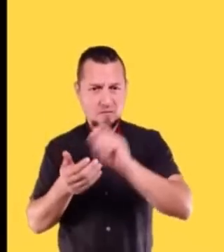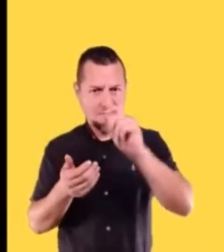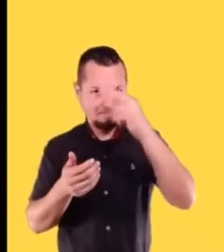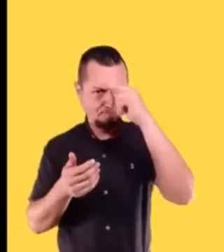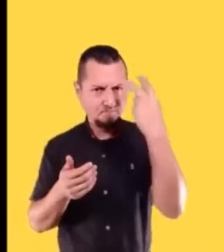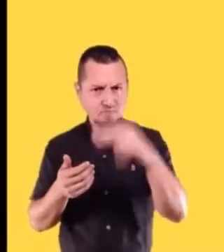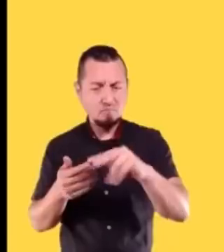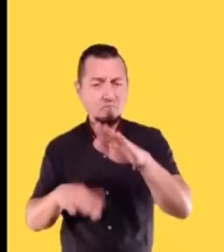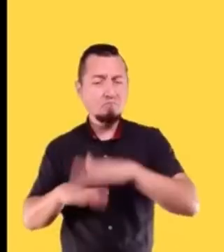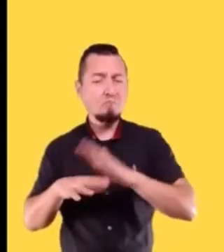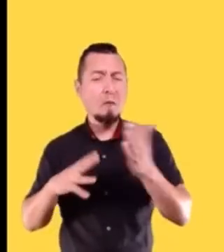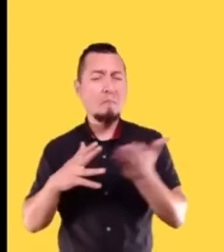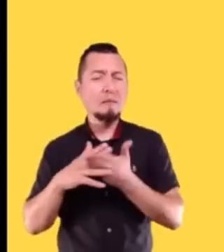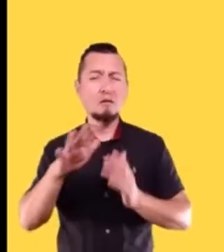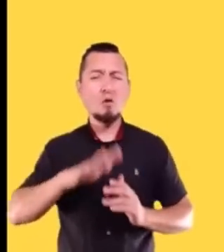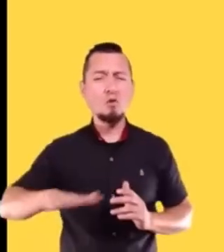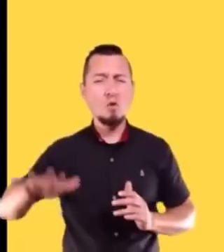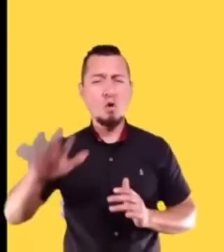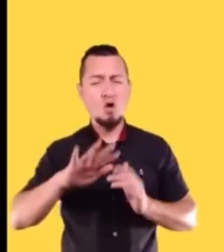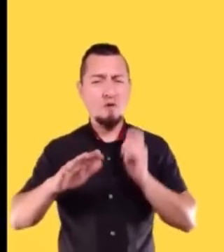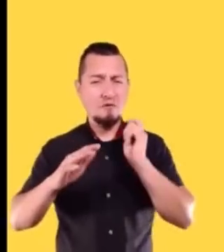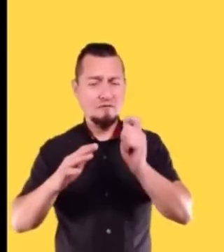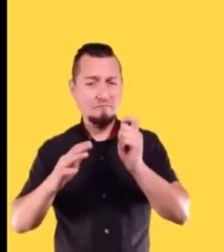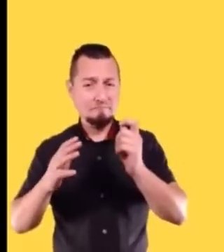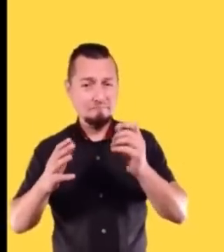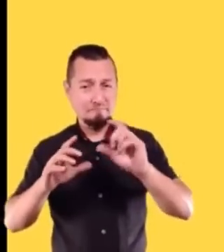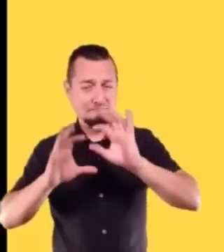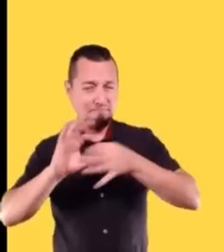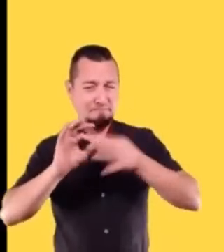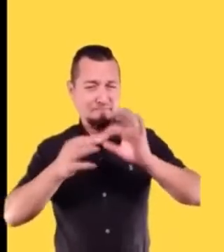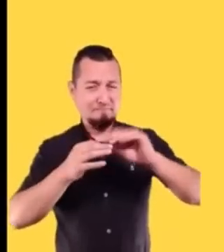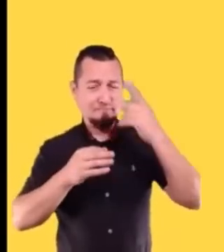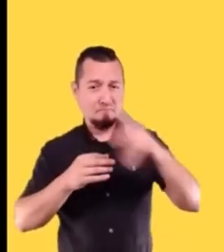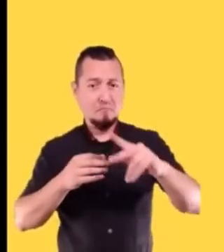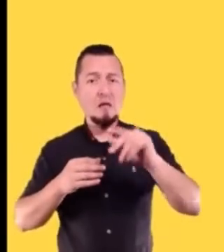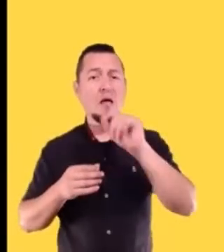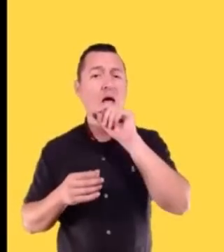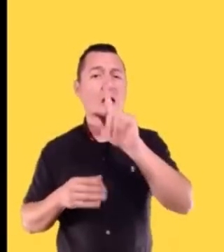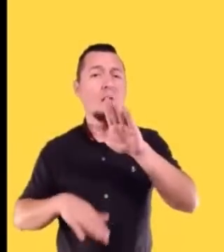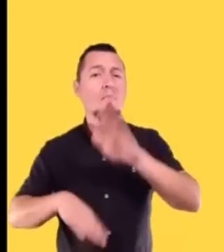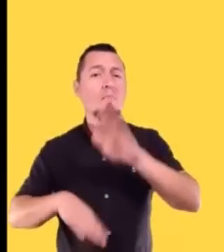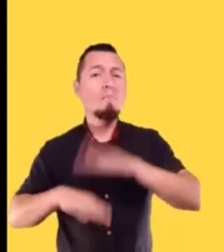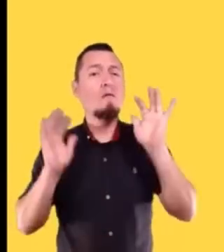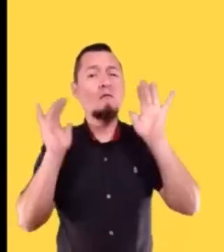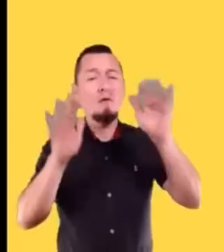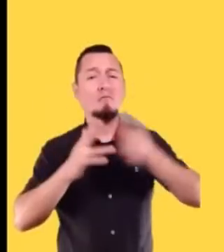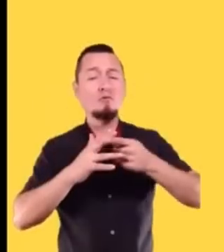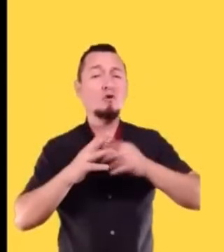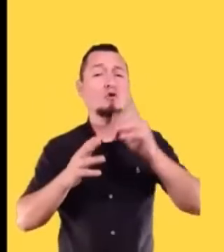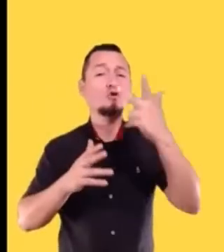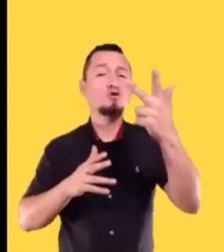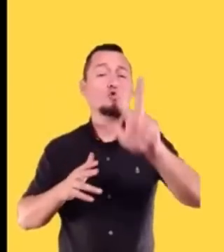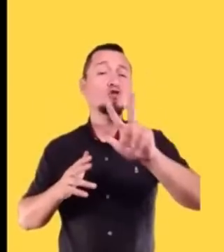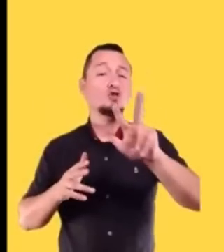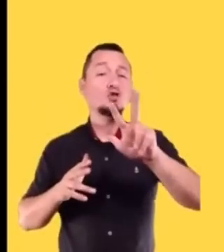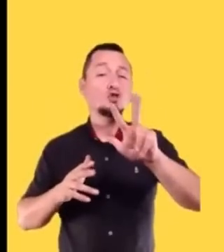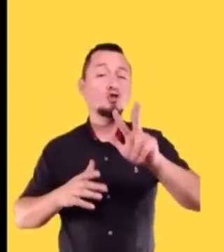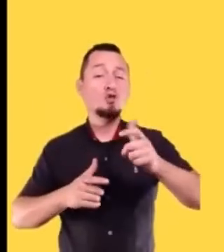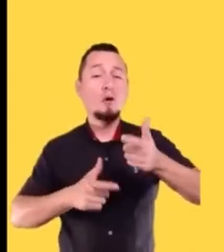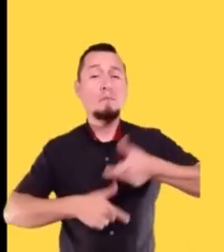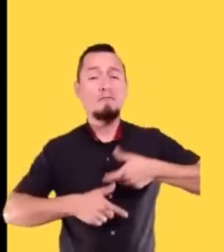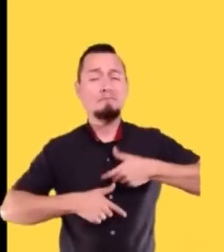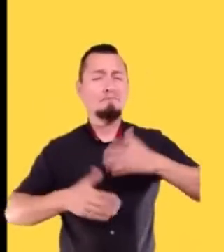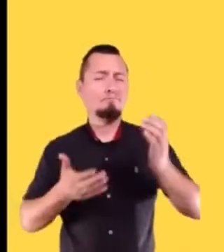mitad de los integrantes de la selección mexicana fueron jaliscienses, y que se trajeron 18 medallas de oro porque compiten en distintos